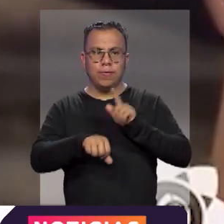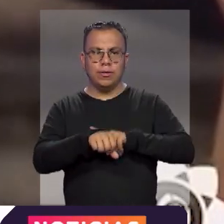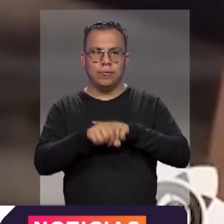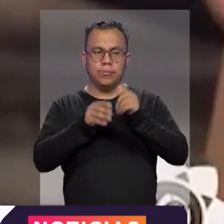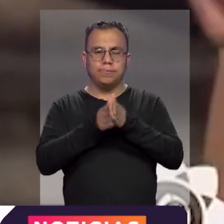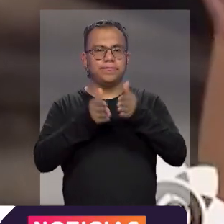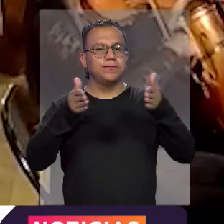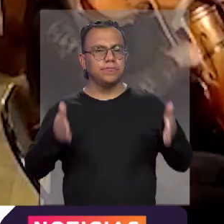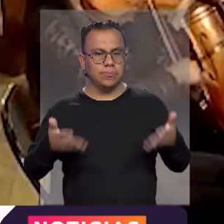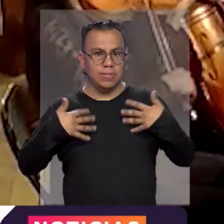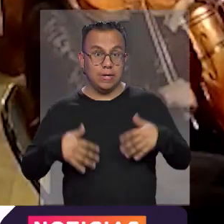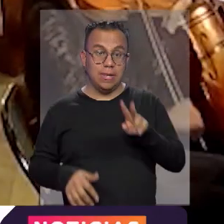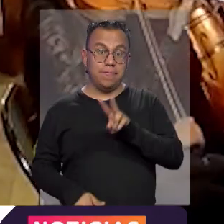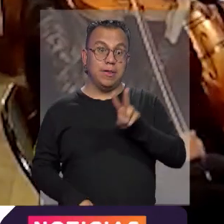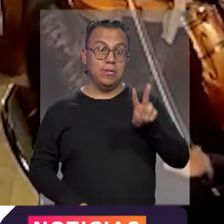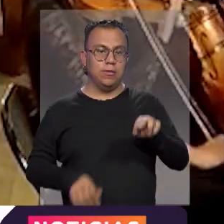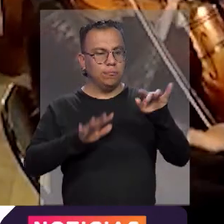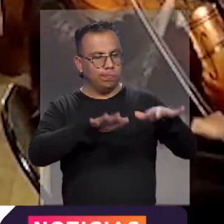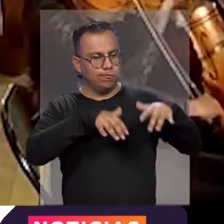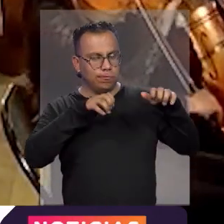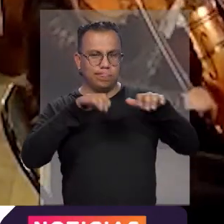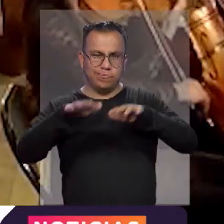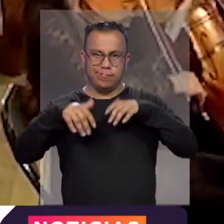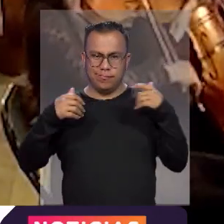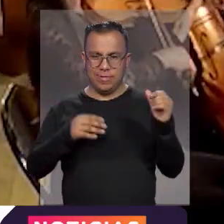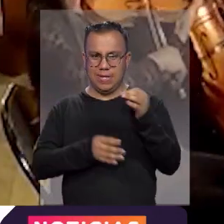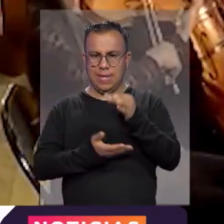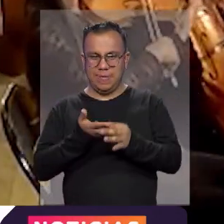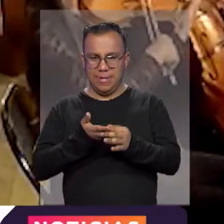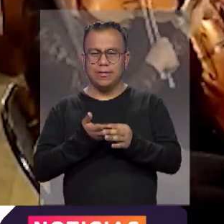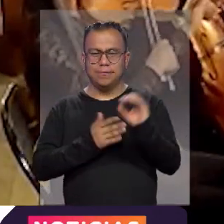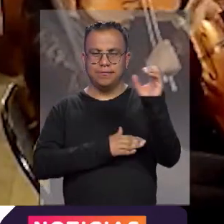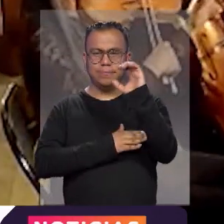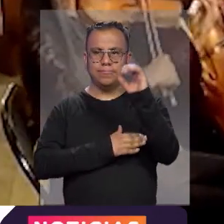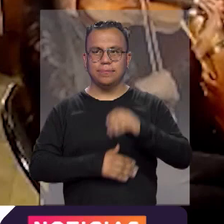y regiones en 22 conciertos en la capital colombiana